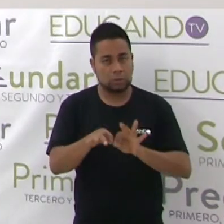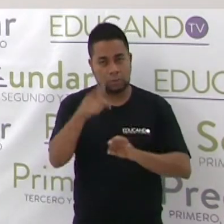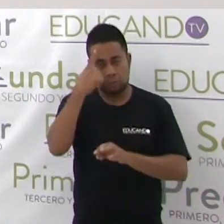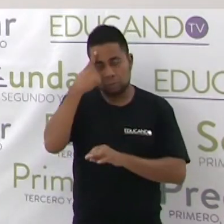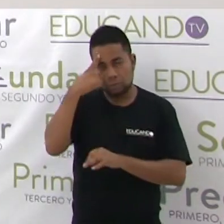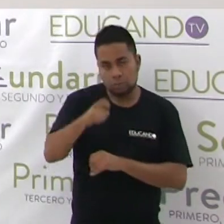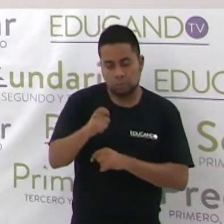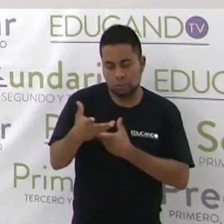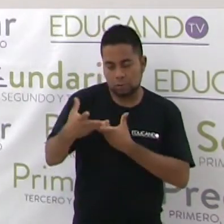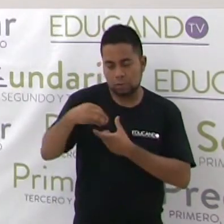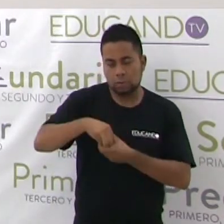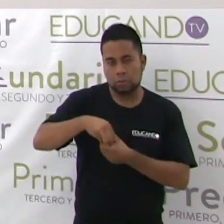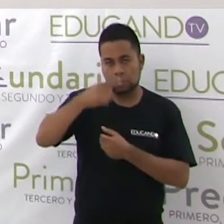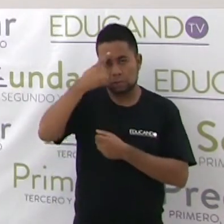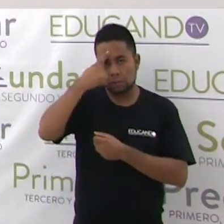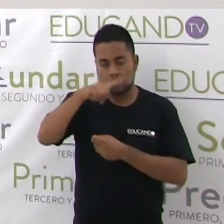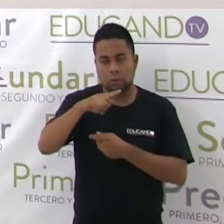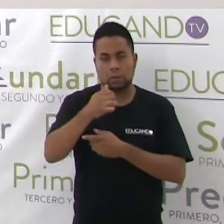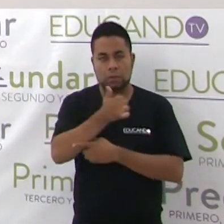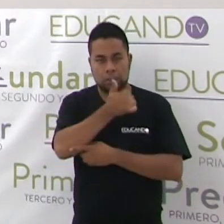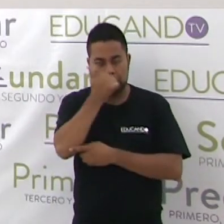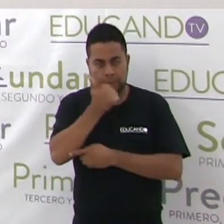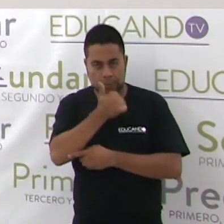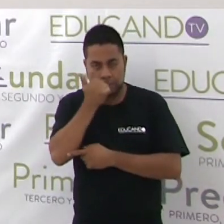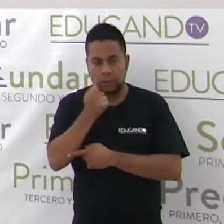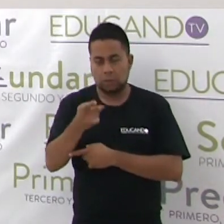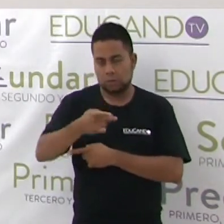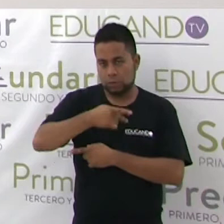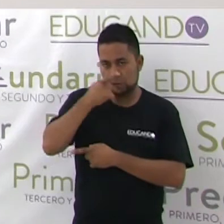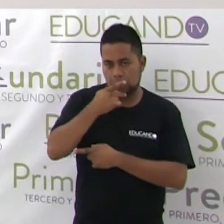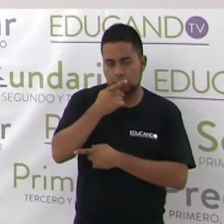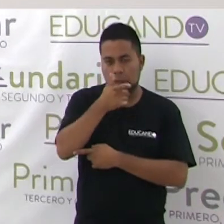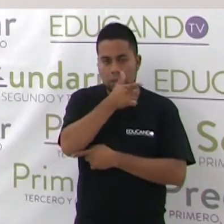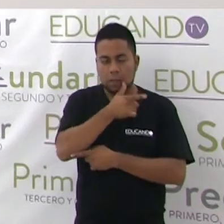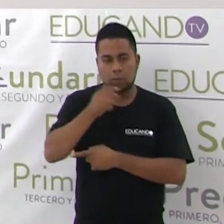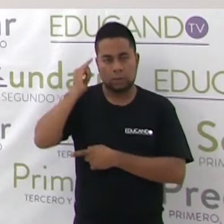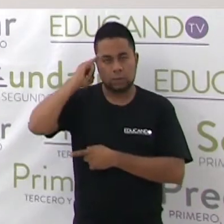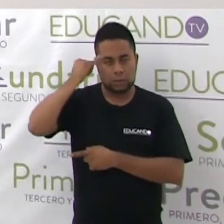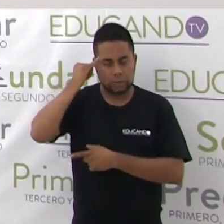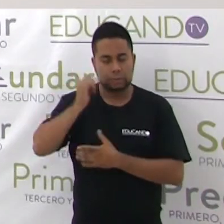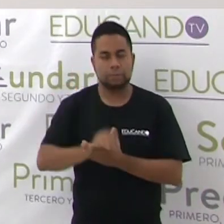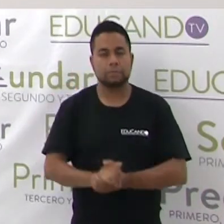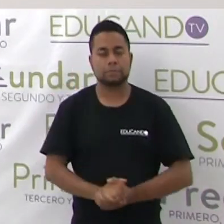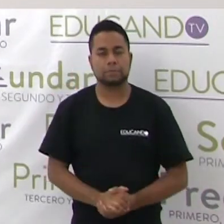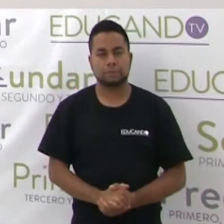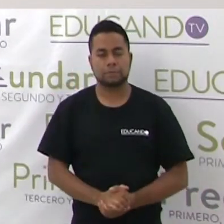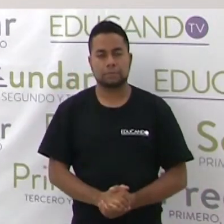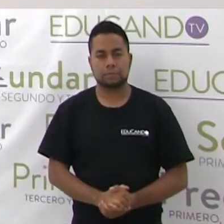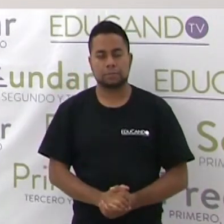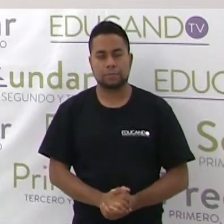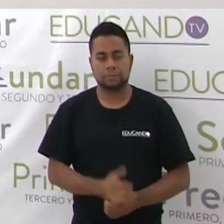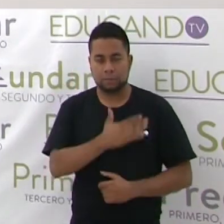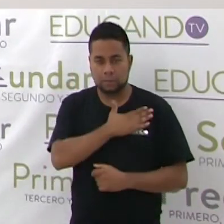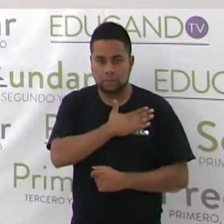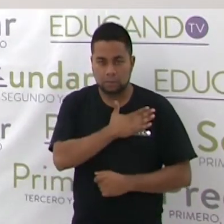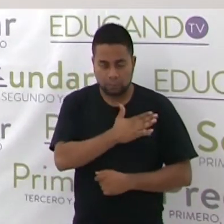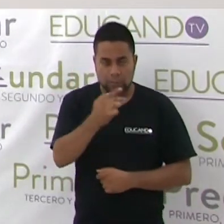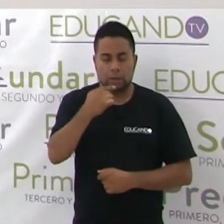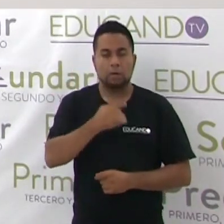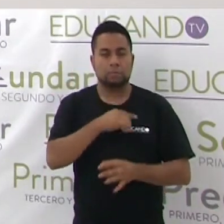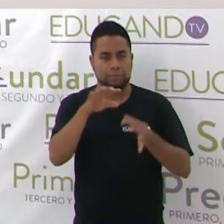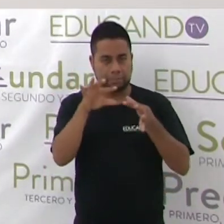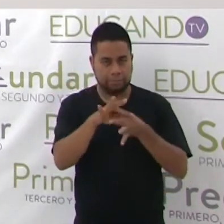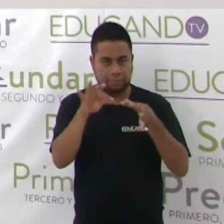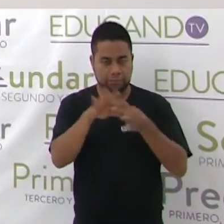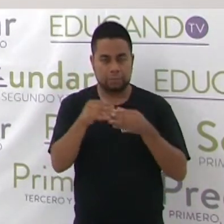de incluir a nuestros alumnos que hablen lenguas indígenas. Bueno, les voy a contar